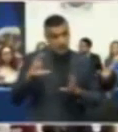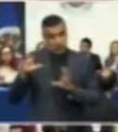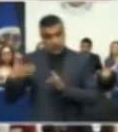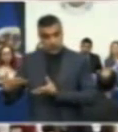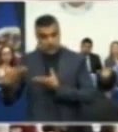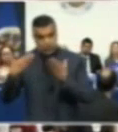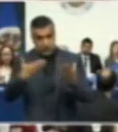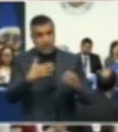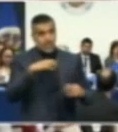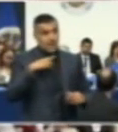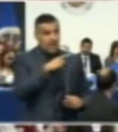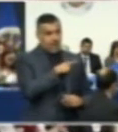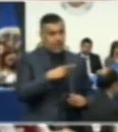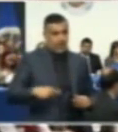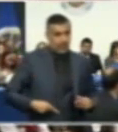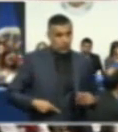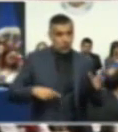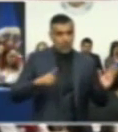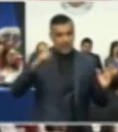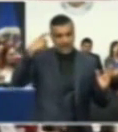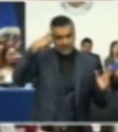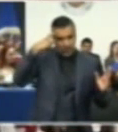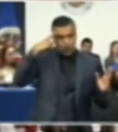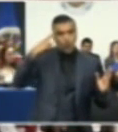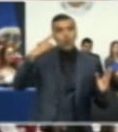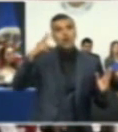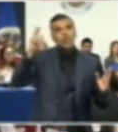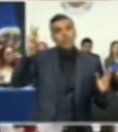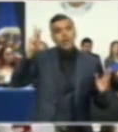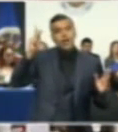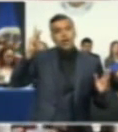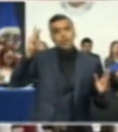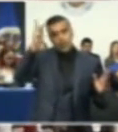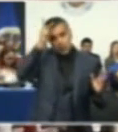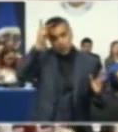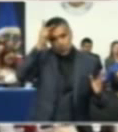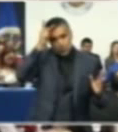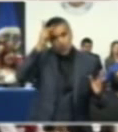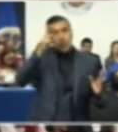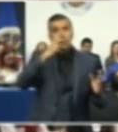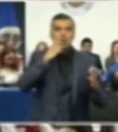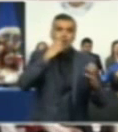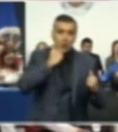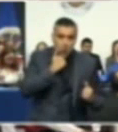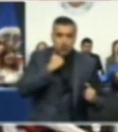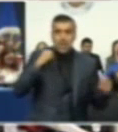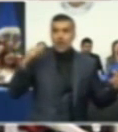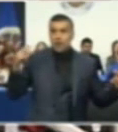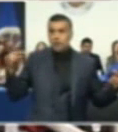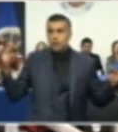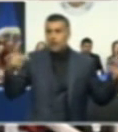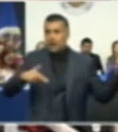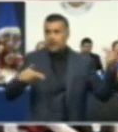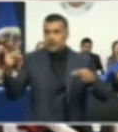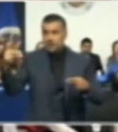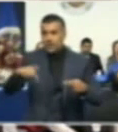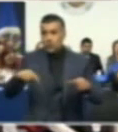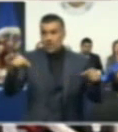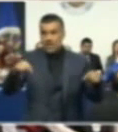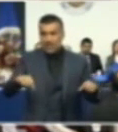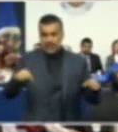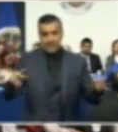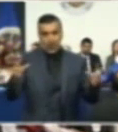a la delegación del Estado del ilustre Estado del Perú por su valiosa participación en